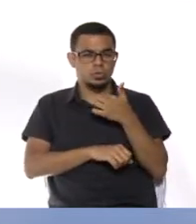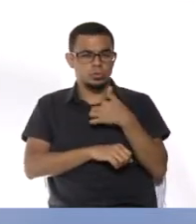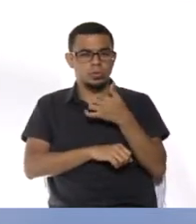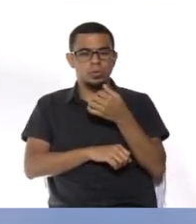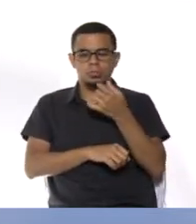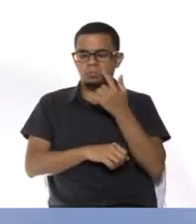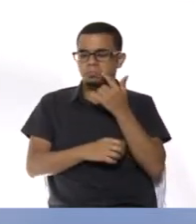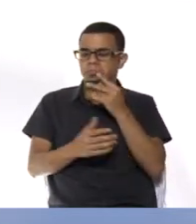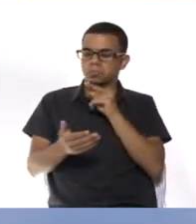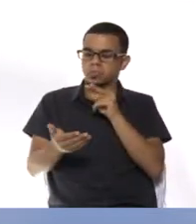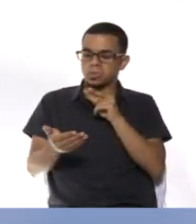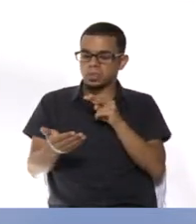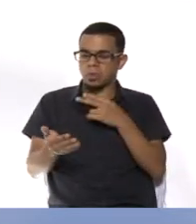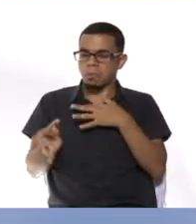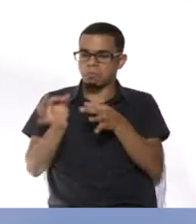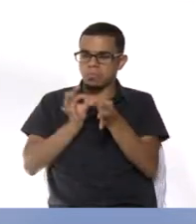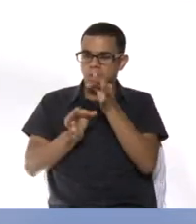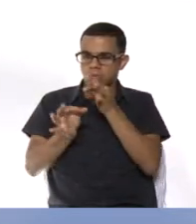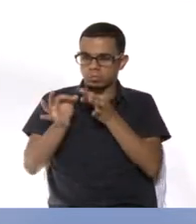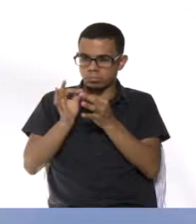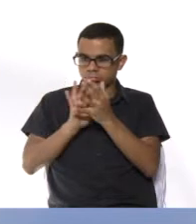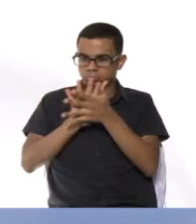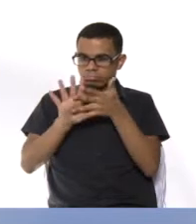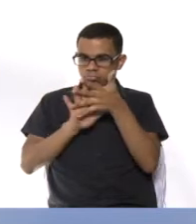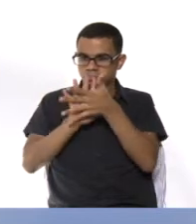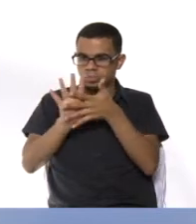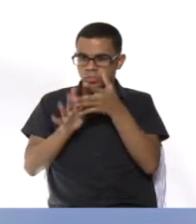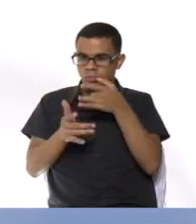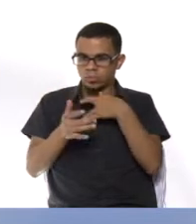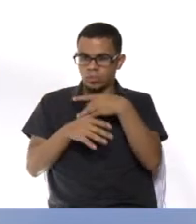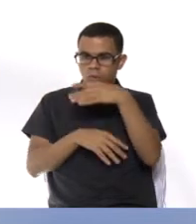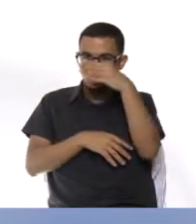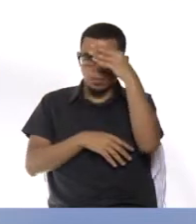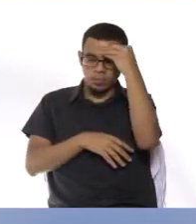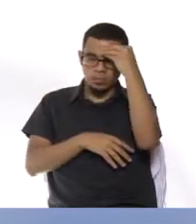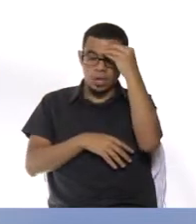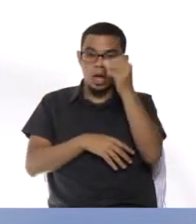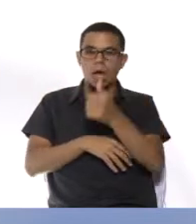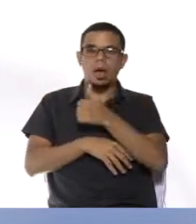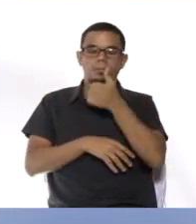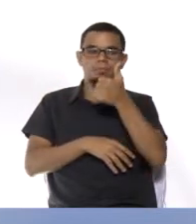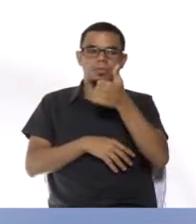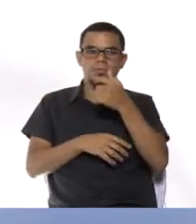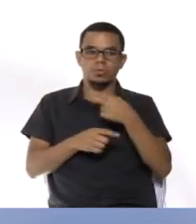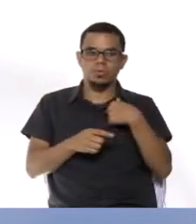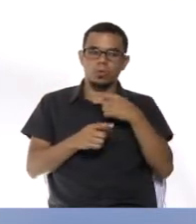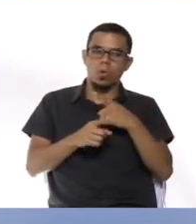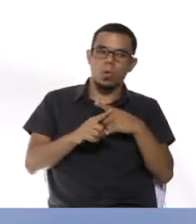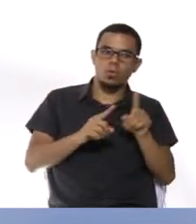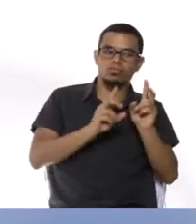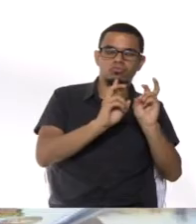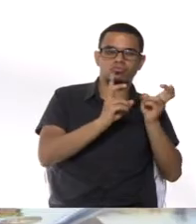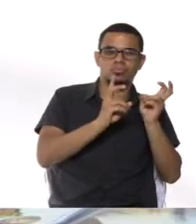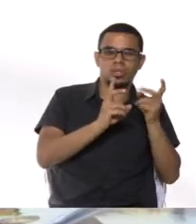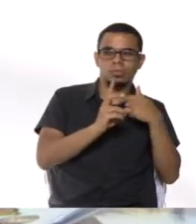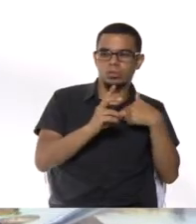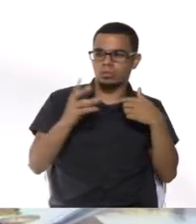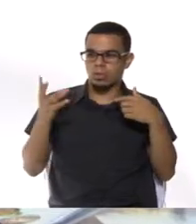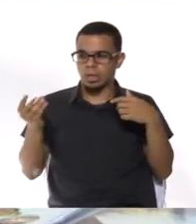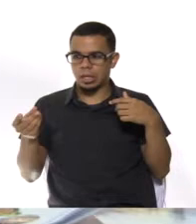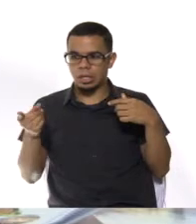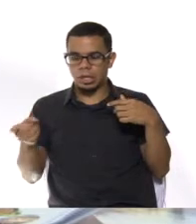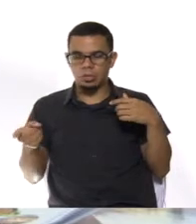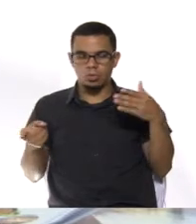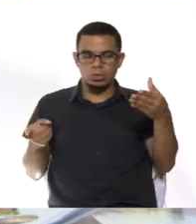¿verdad? Podemos comprender o consolidar otro tipo de información, todo tipo de información, dependiendo del área o del tema